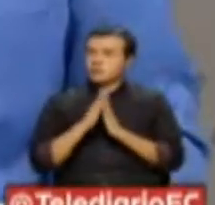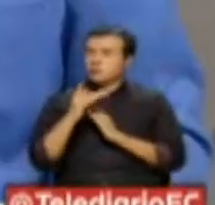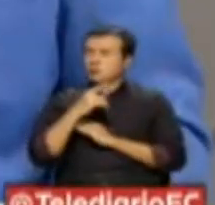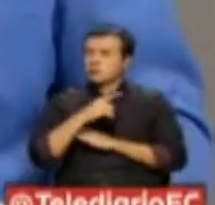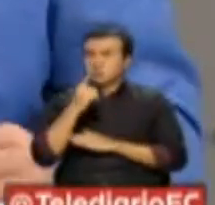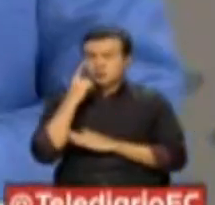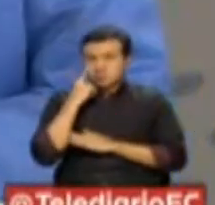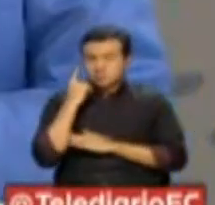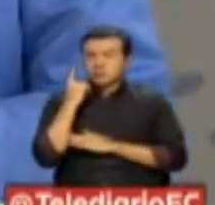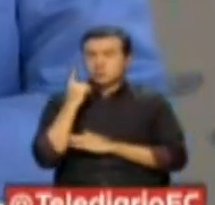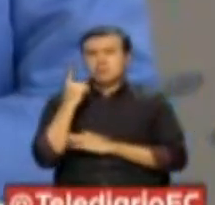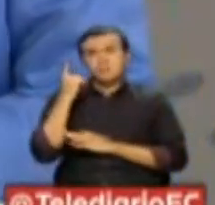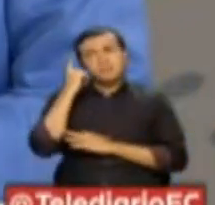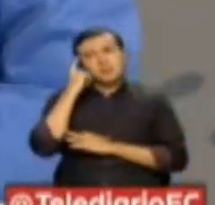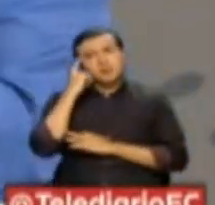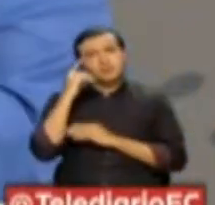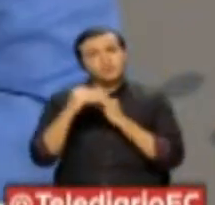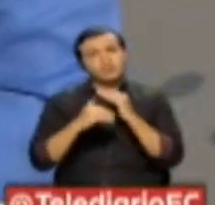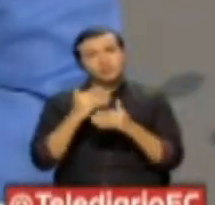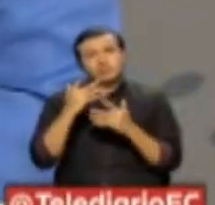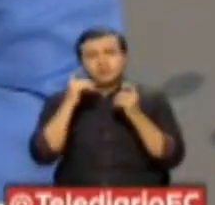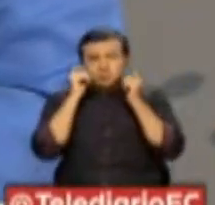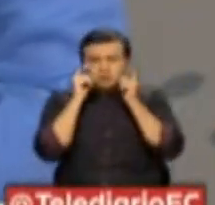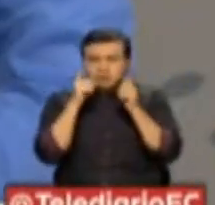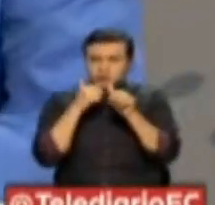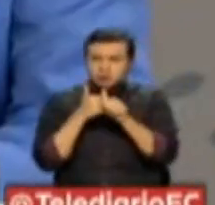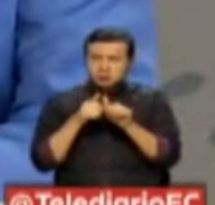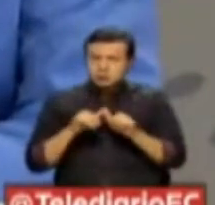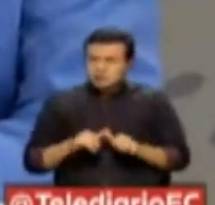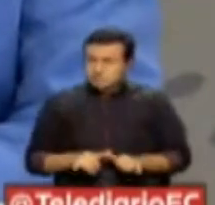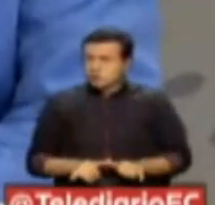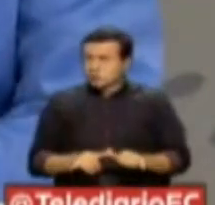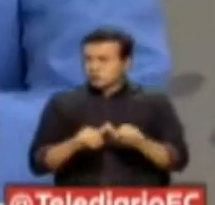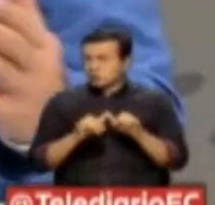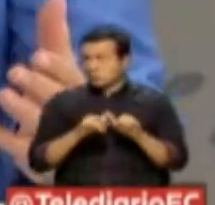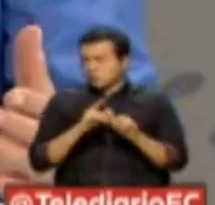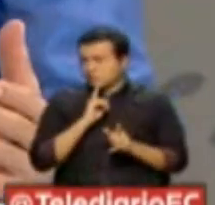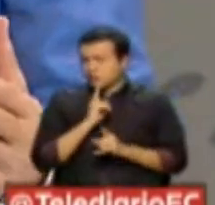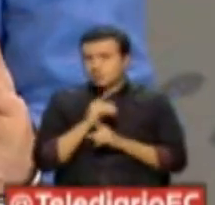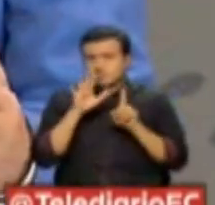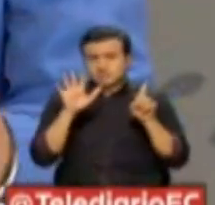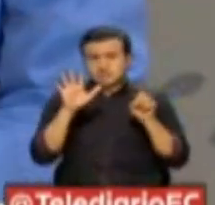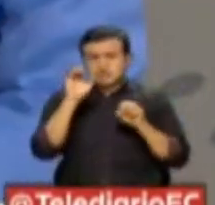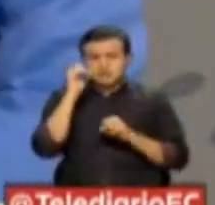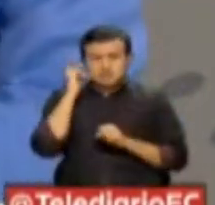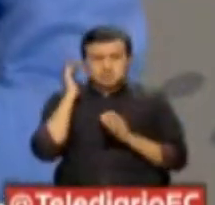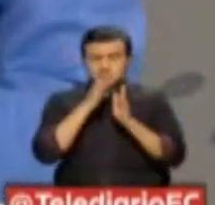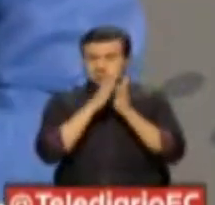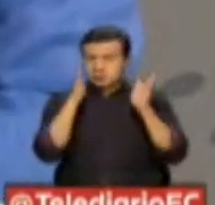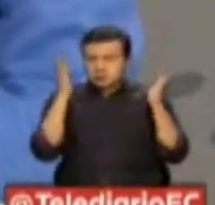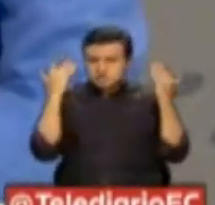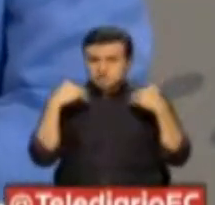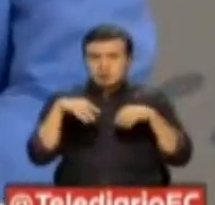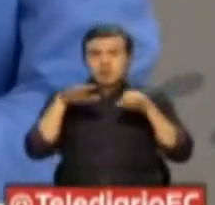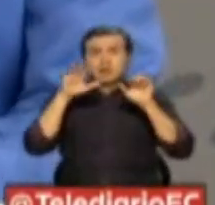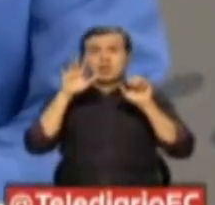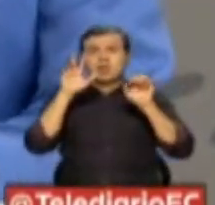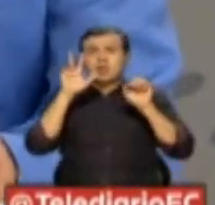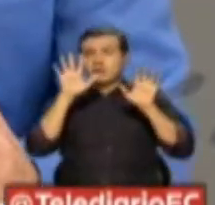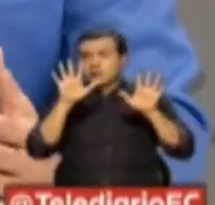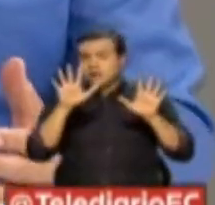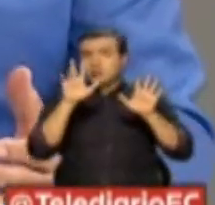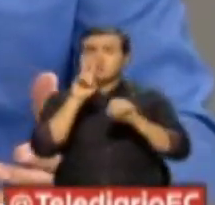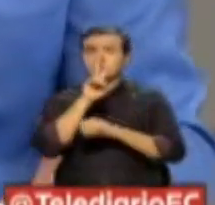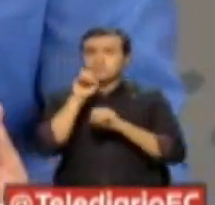resolución del consejo haber existido un proceso de vigilancia permanente por si si eran 60 días y transcurrieron 10 20